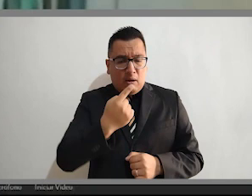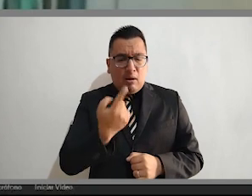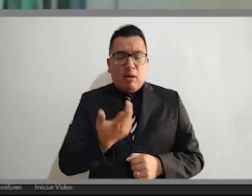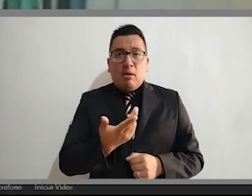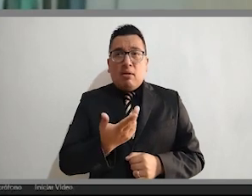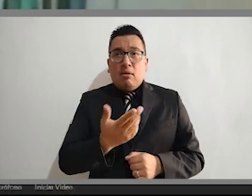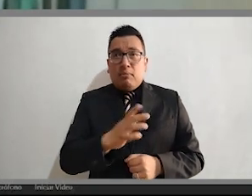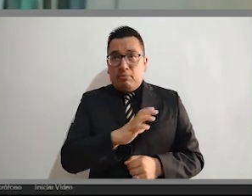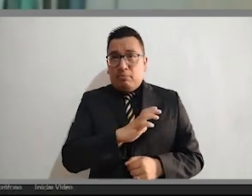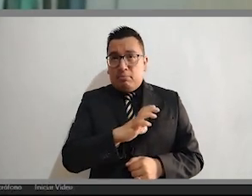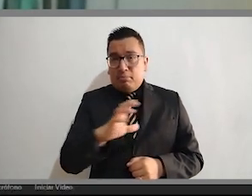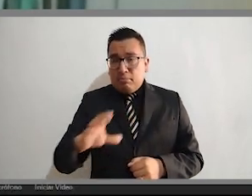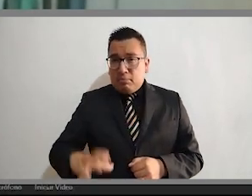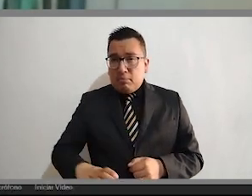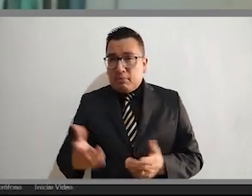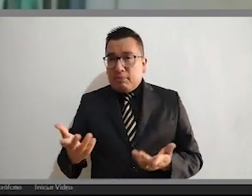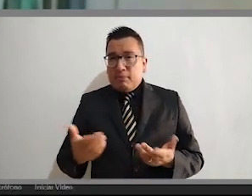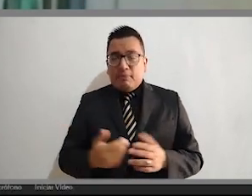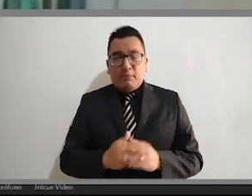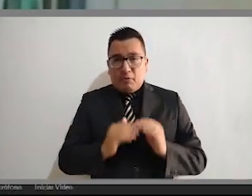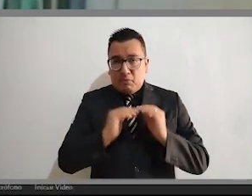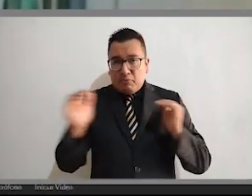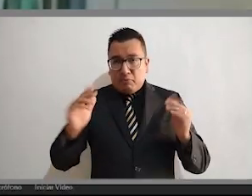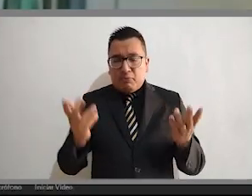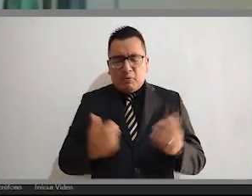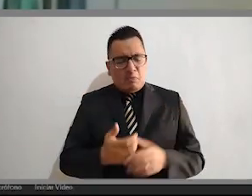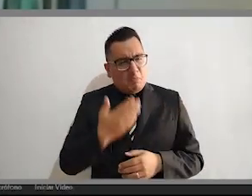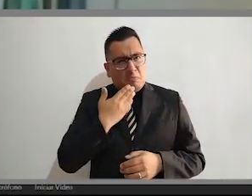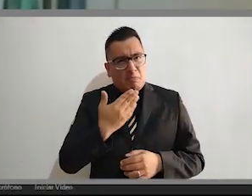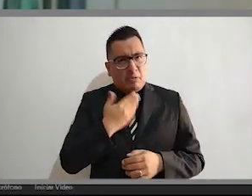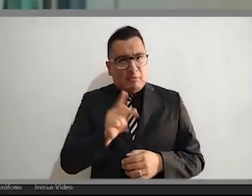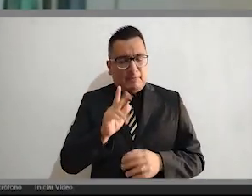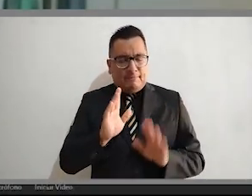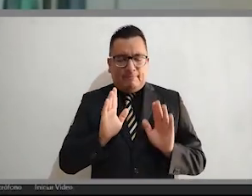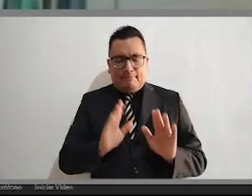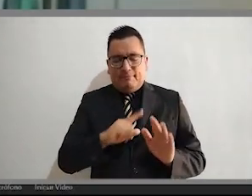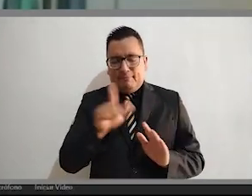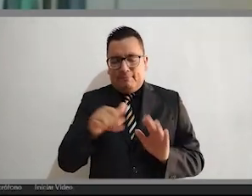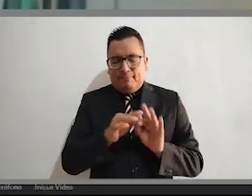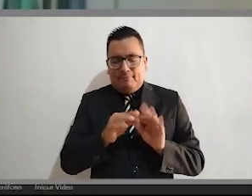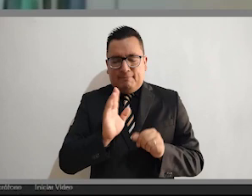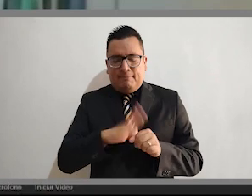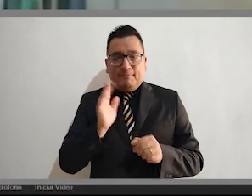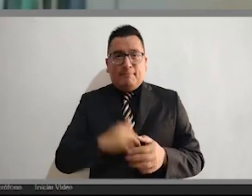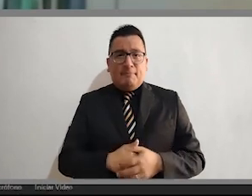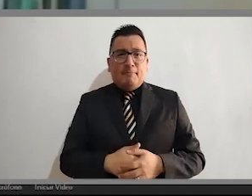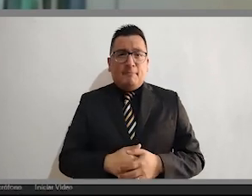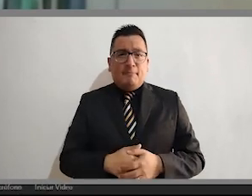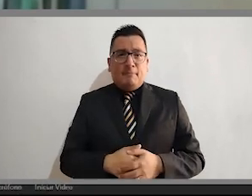ahí tenemos, ¿no? Lástima que... Pero bueno, ya entraremos en eso un poquito más adelante.